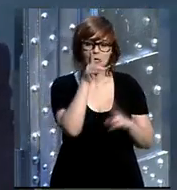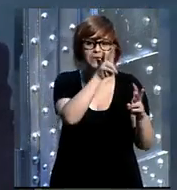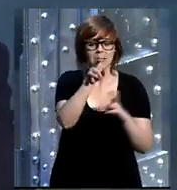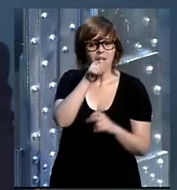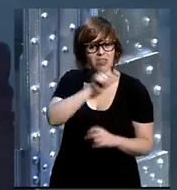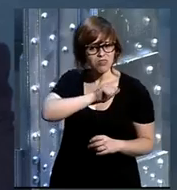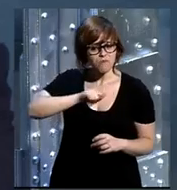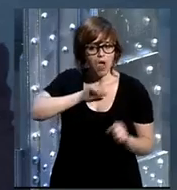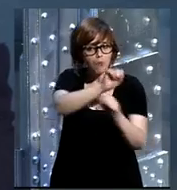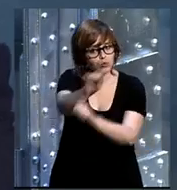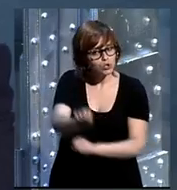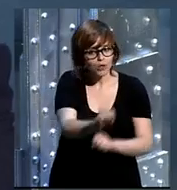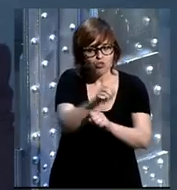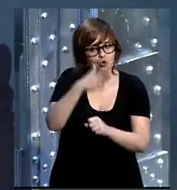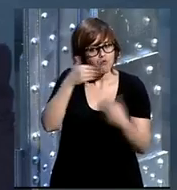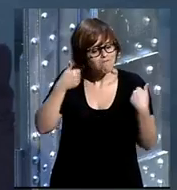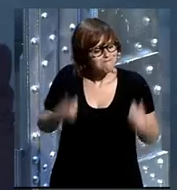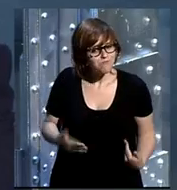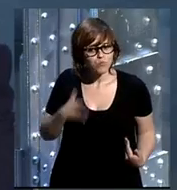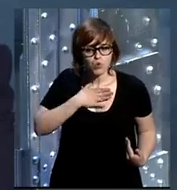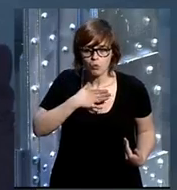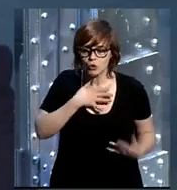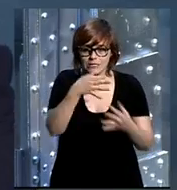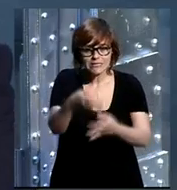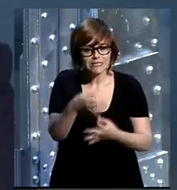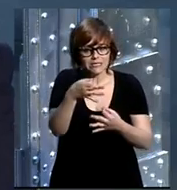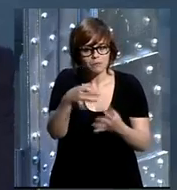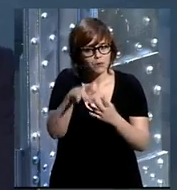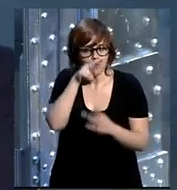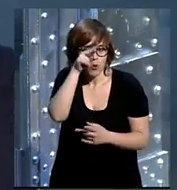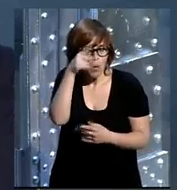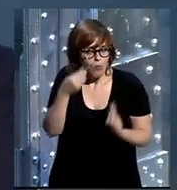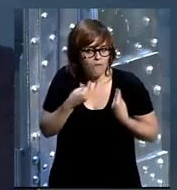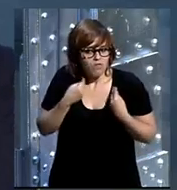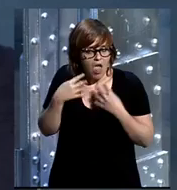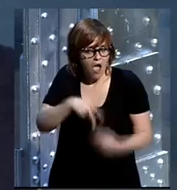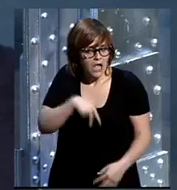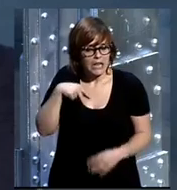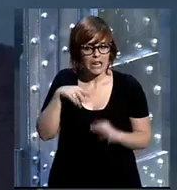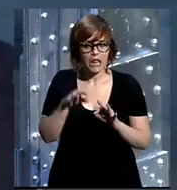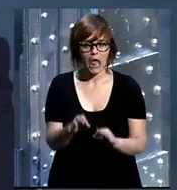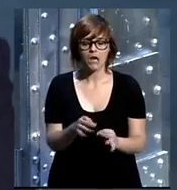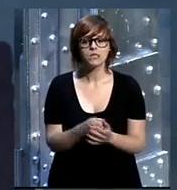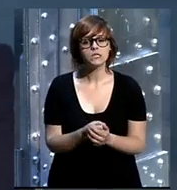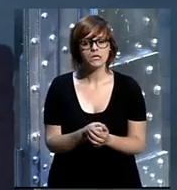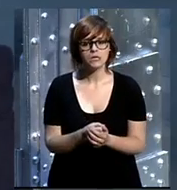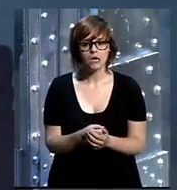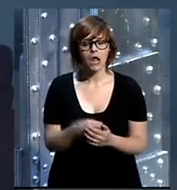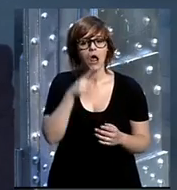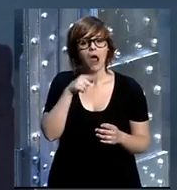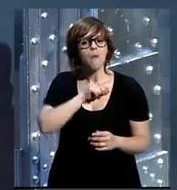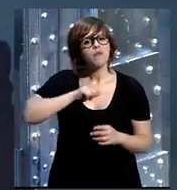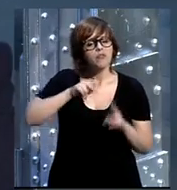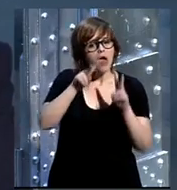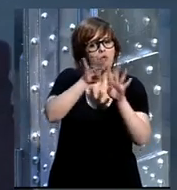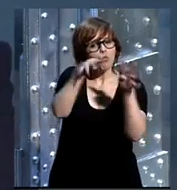intimidad propia siempre ha estado en el ámbito de las preocupaciones. La privacidad en el mundo de Internet, desde nuestro